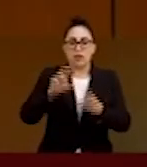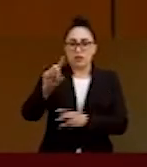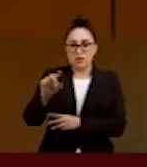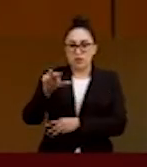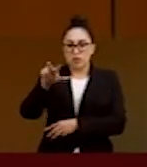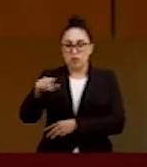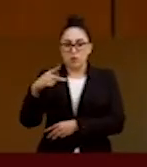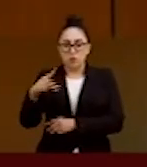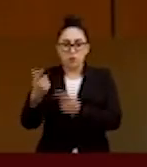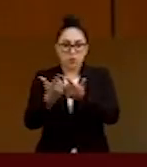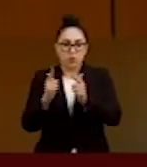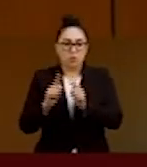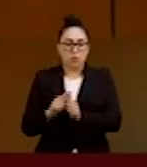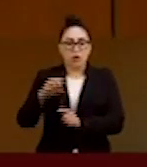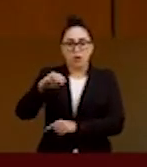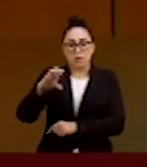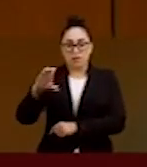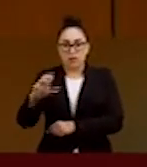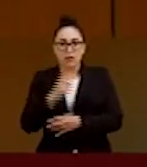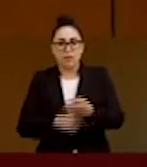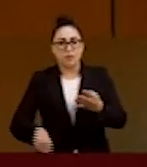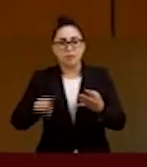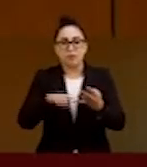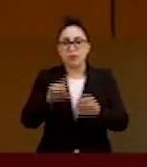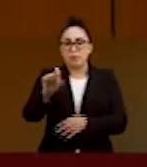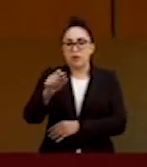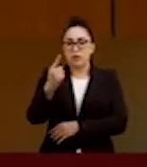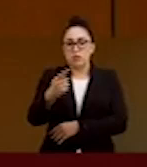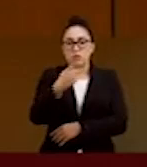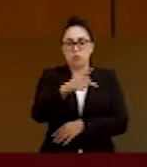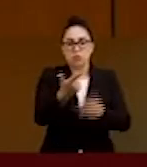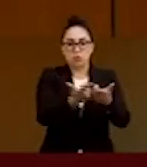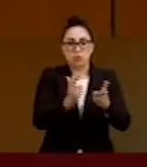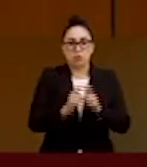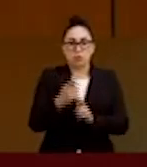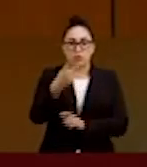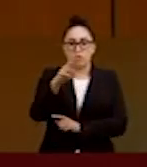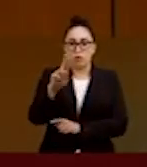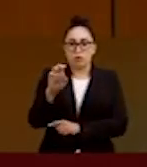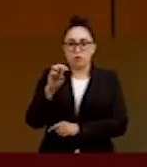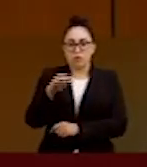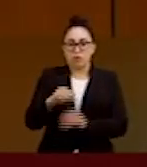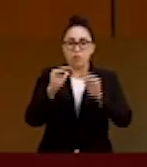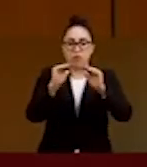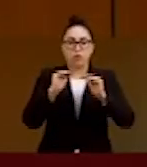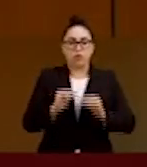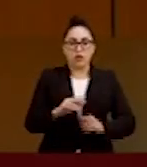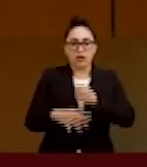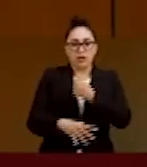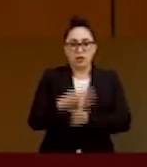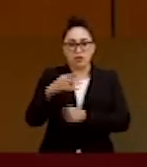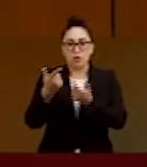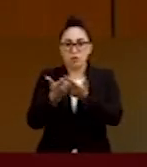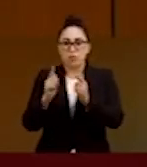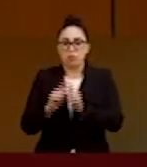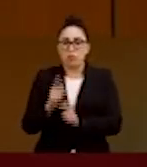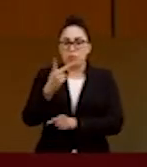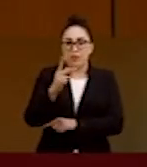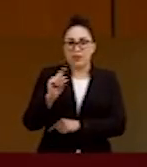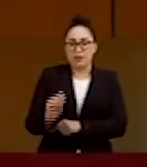38 del Partido Movimiento Ciudadano, 21 del Partido Verde Ecologista de México, 14 del Partido del